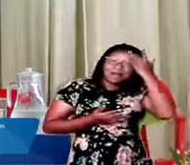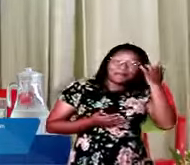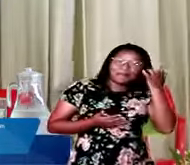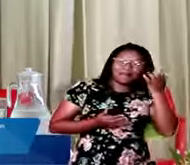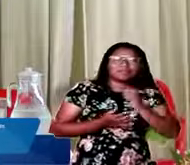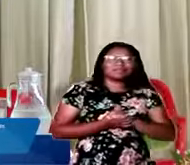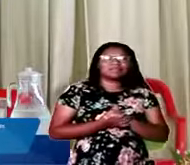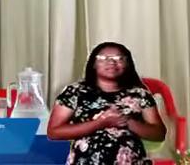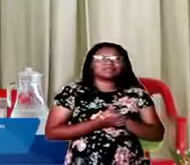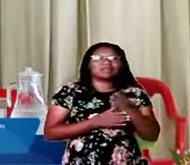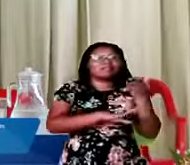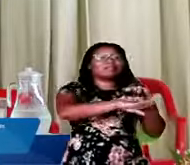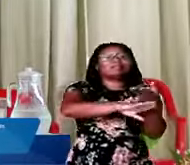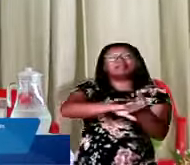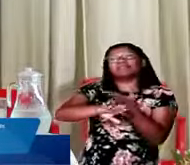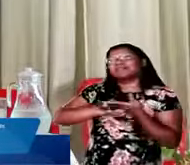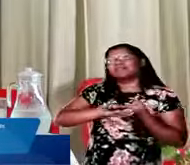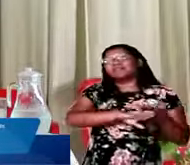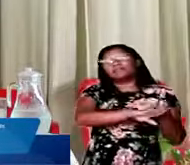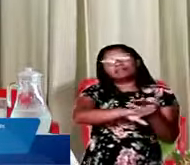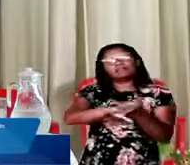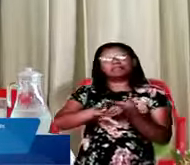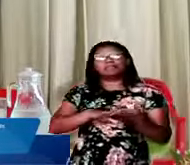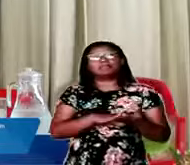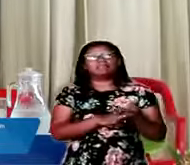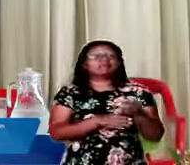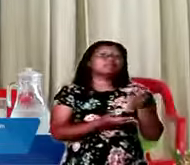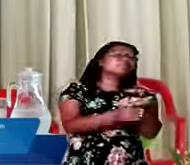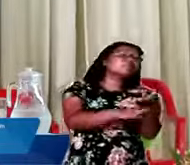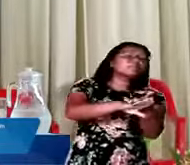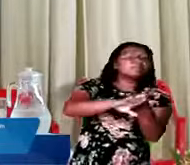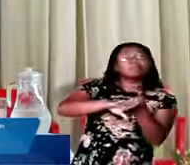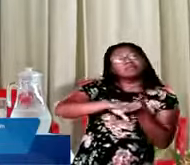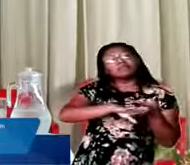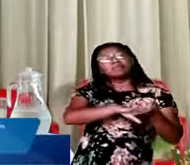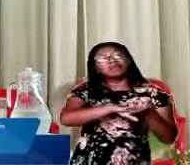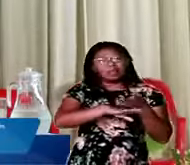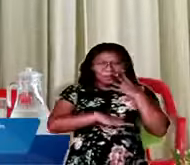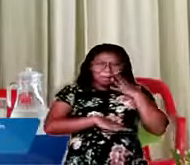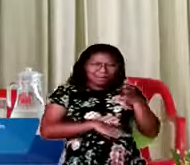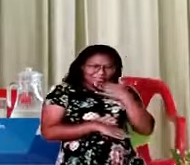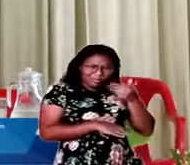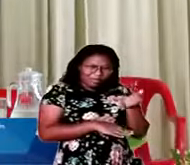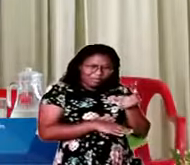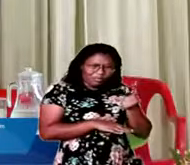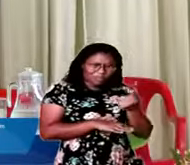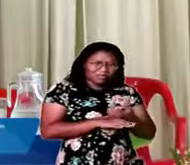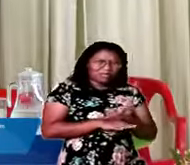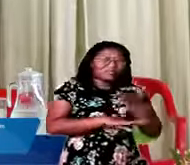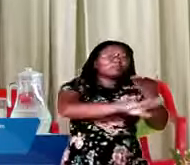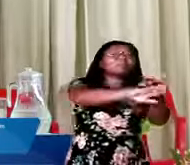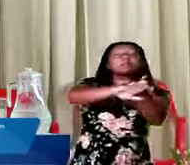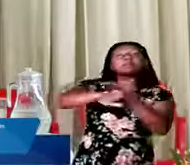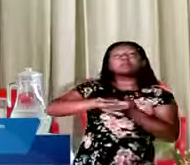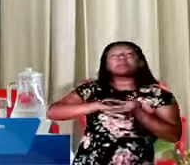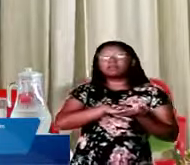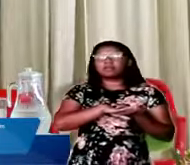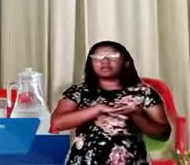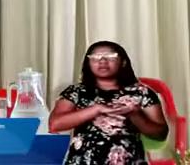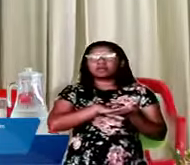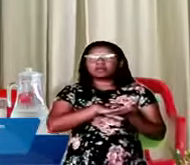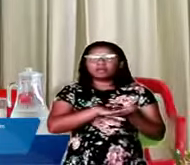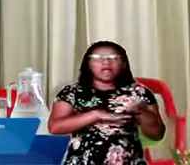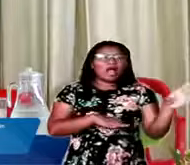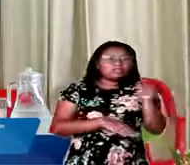estar puestos en el lugar del limosnero que anda pidiendo. ¿A usted le parece que es mejor tener la mano tendida a todo